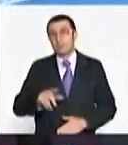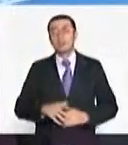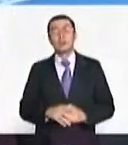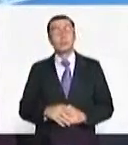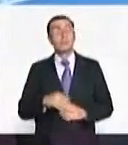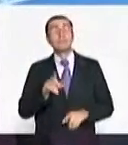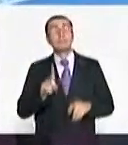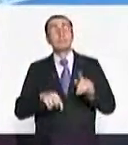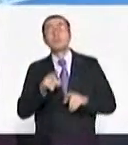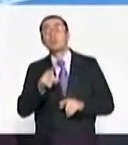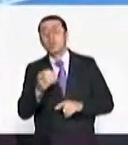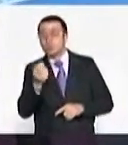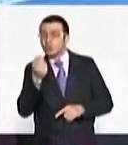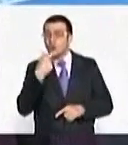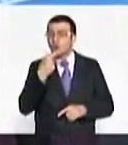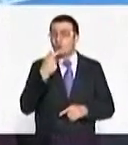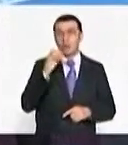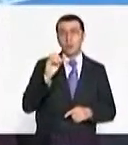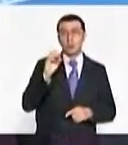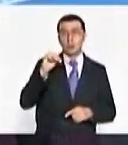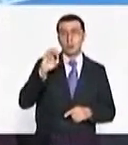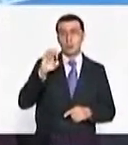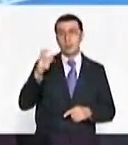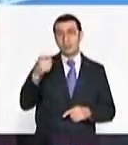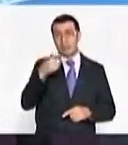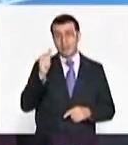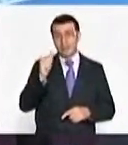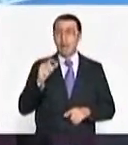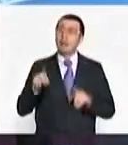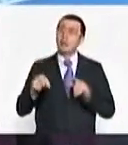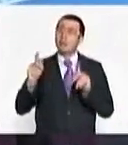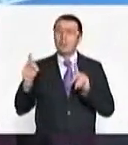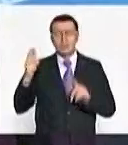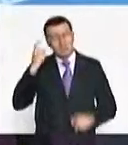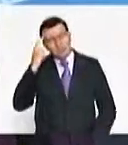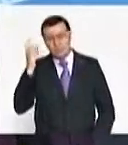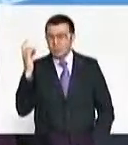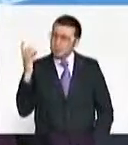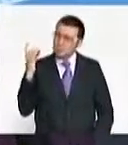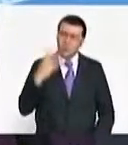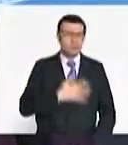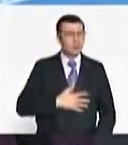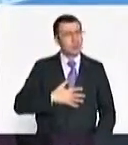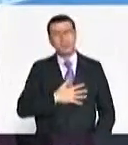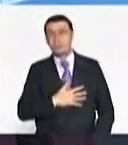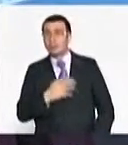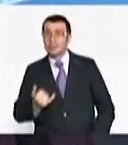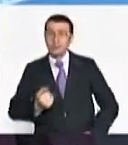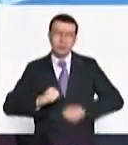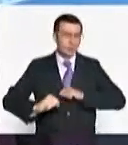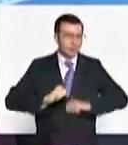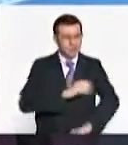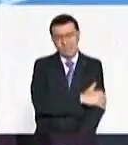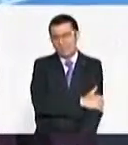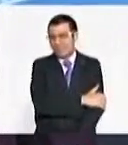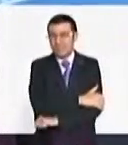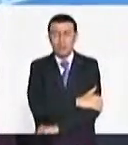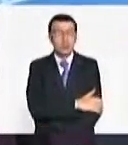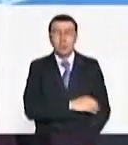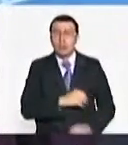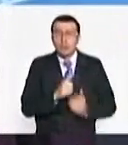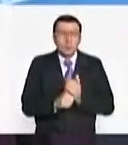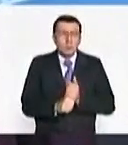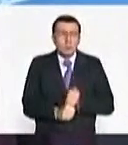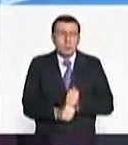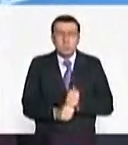que usted está consumiendo, por ejemplo, ha pasado con pacientes míos que vienen por dolores de cabeza, por dolores articulares, porque tienen estreñimiento, porque ven borroso, y hace tiempo vienen